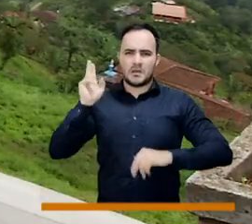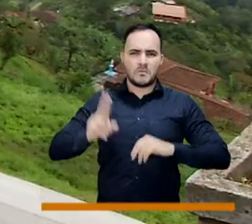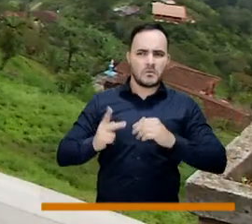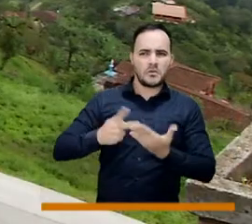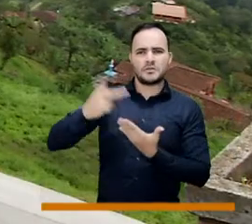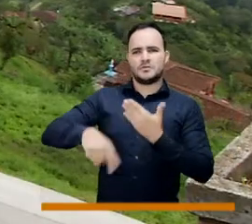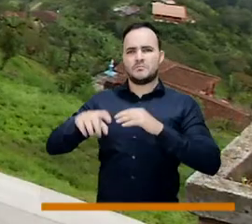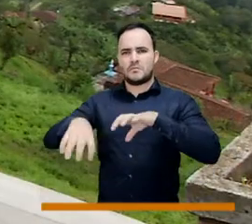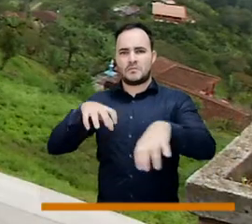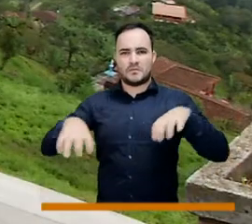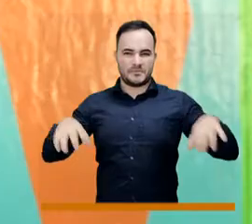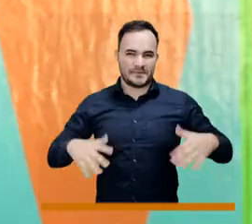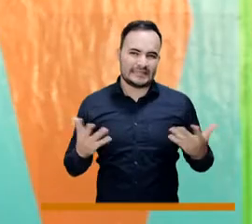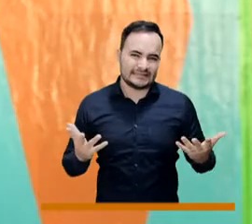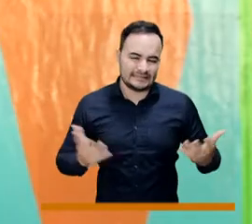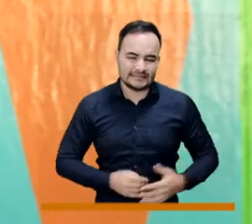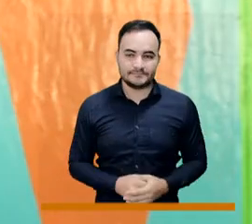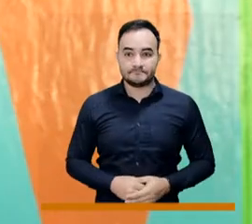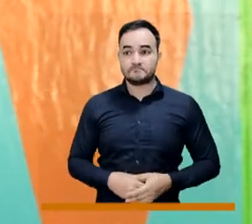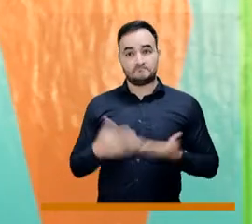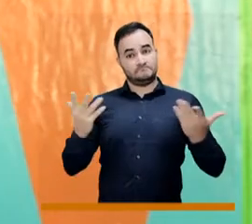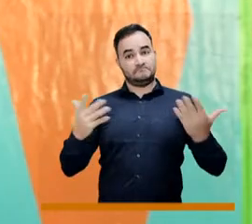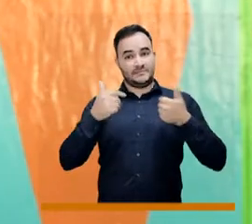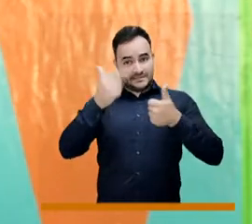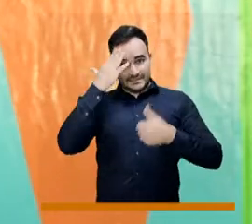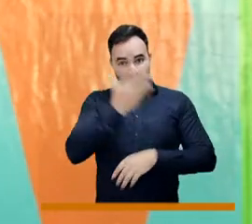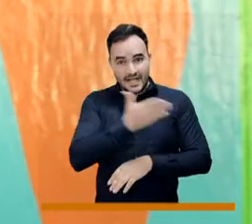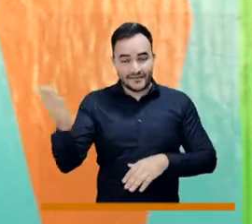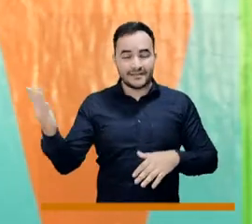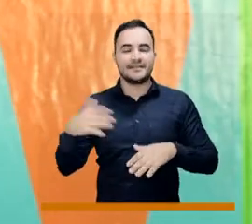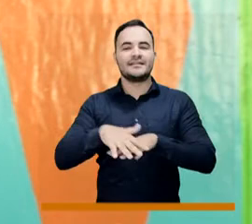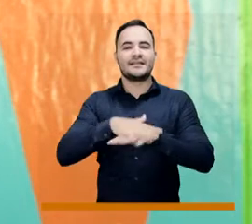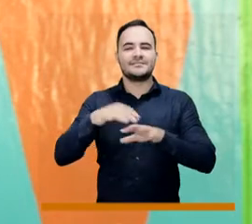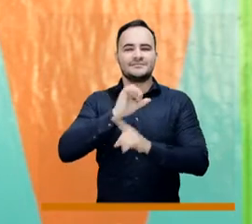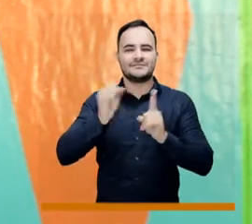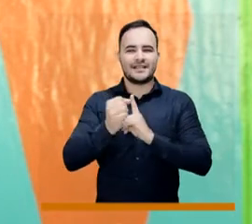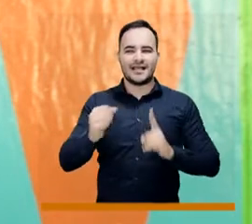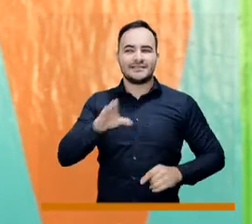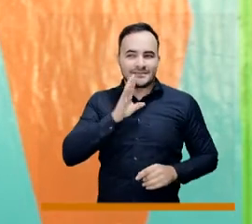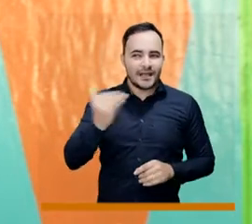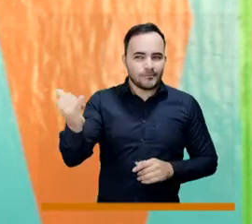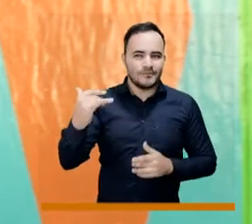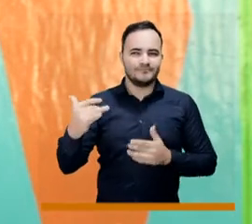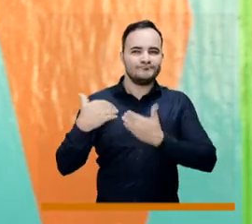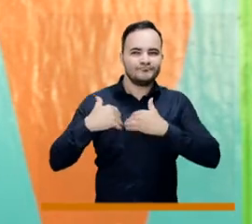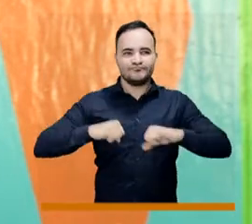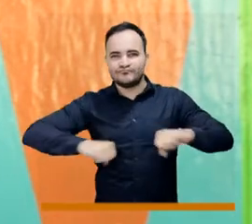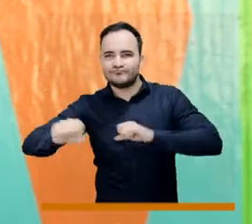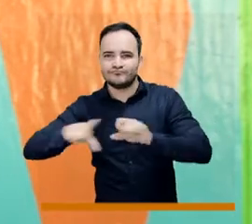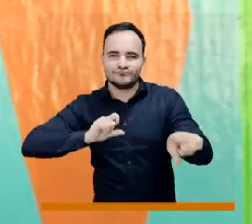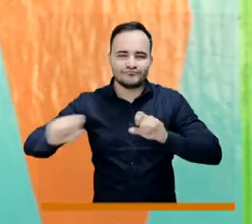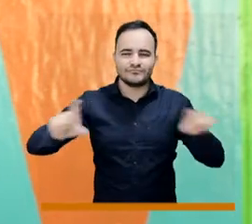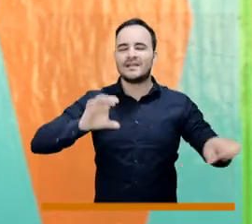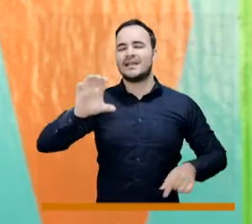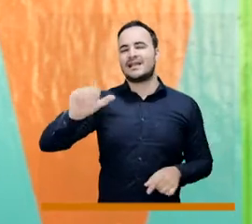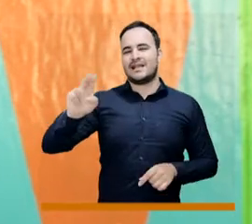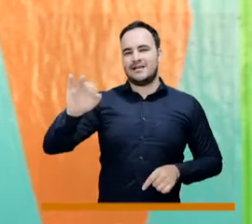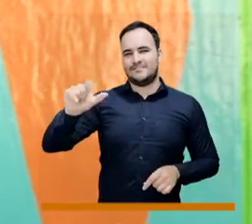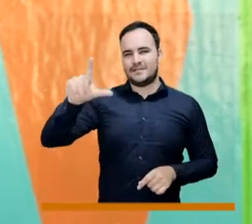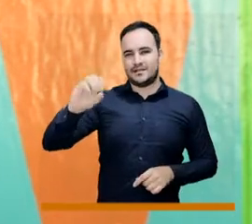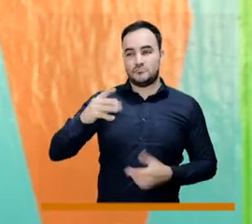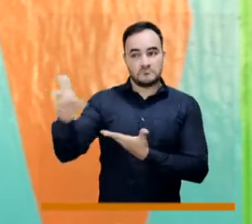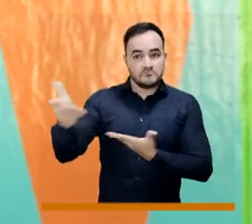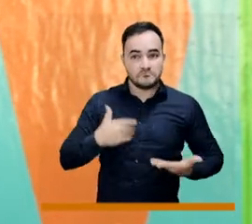Siempre nos acompaña Camilo en las redes sociales del Consejo, buscando testimonios de ciudadanos que participan en este diálogo